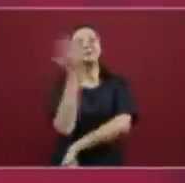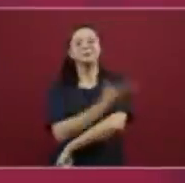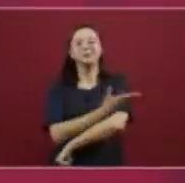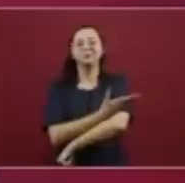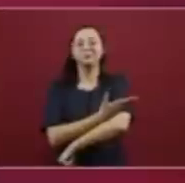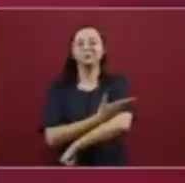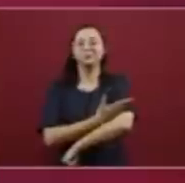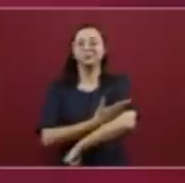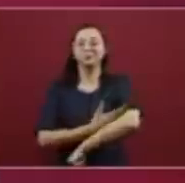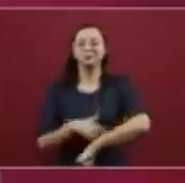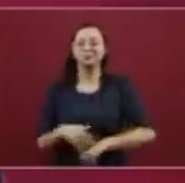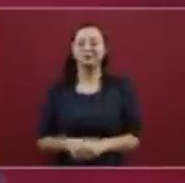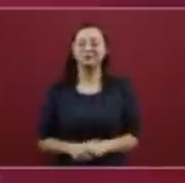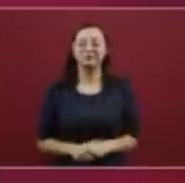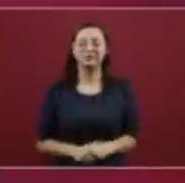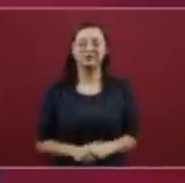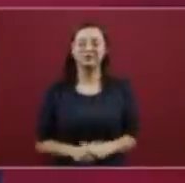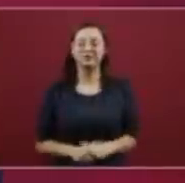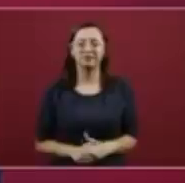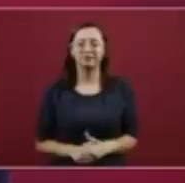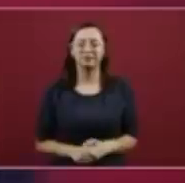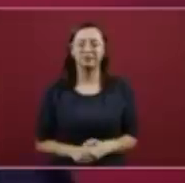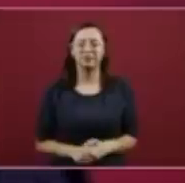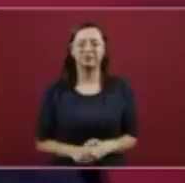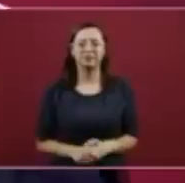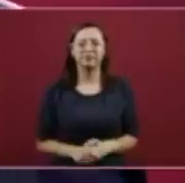El otro día vi, con motivo de